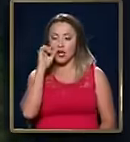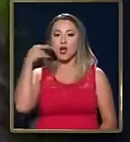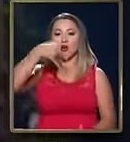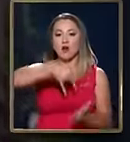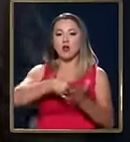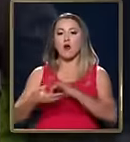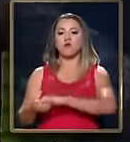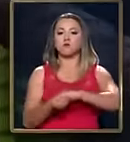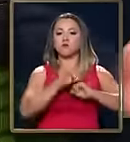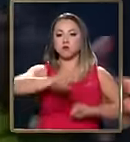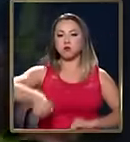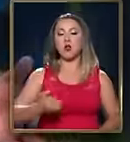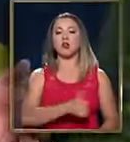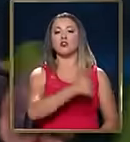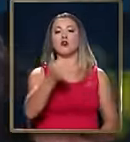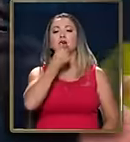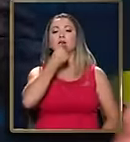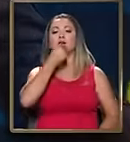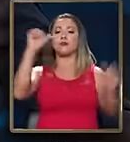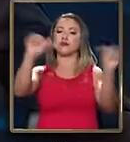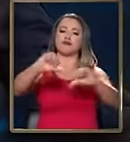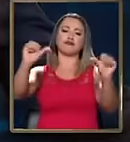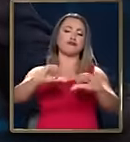cielo. Oye.